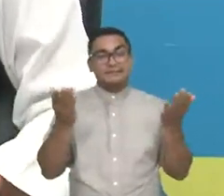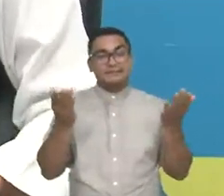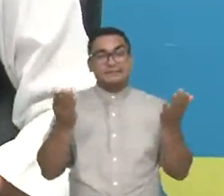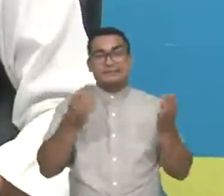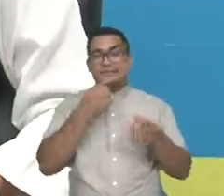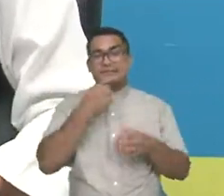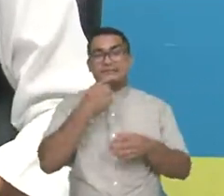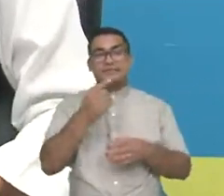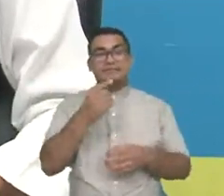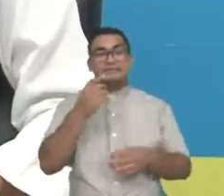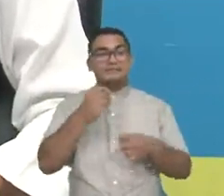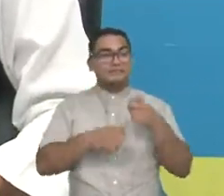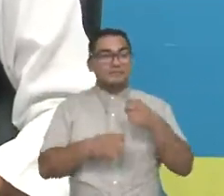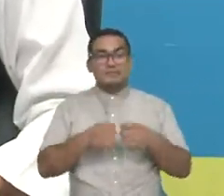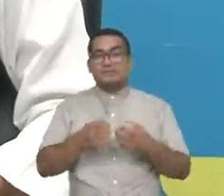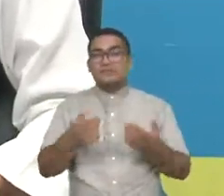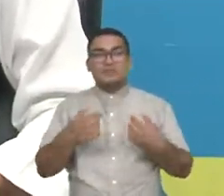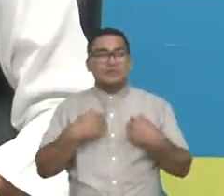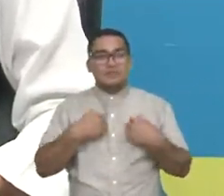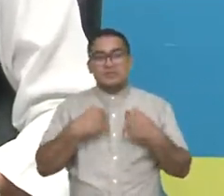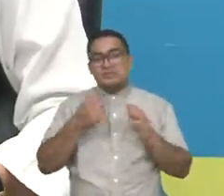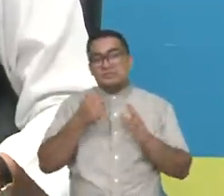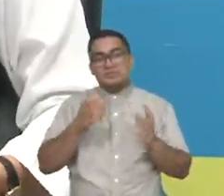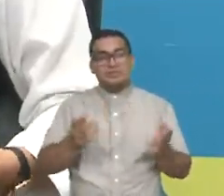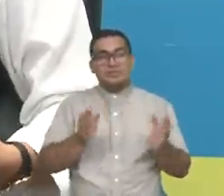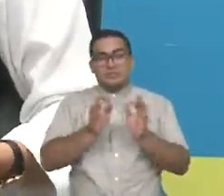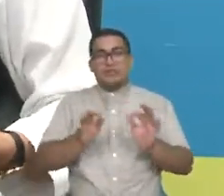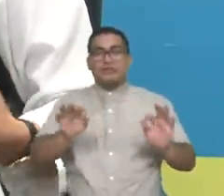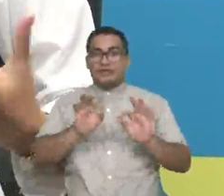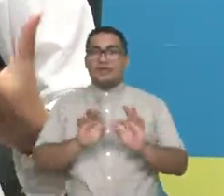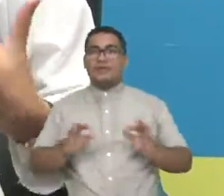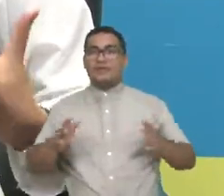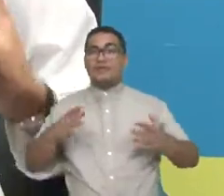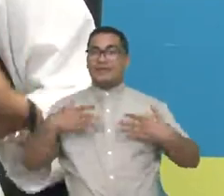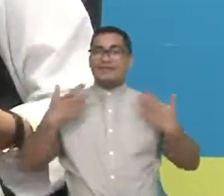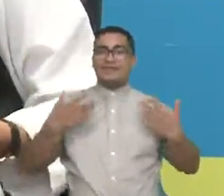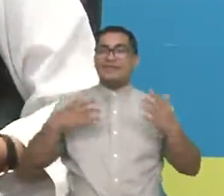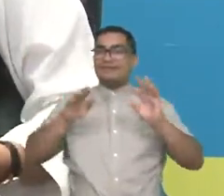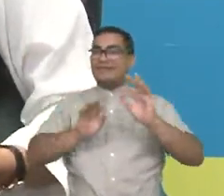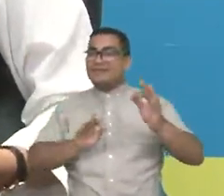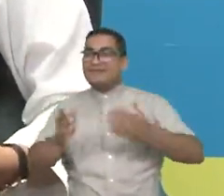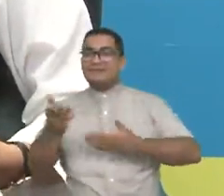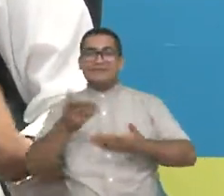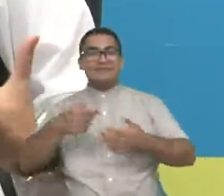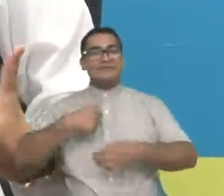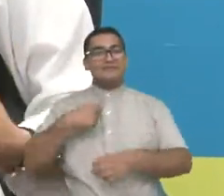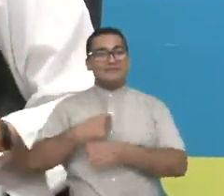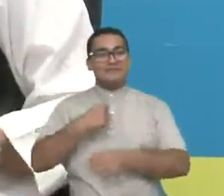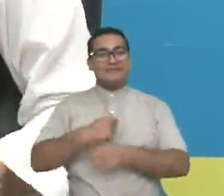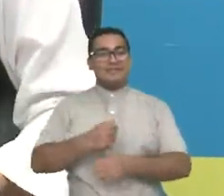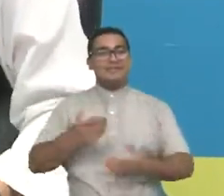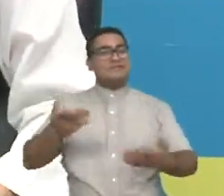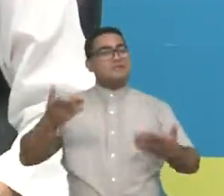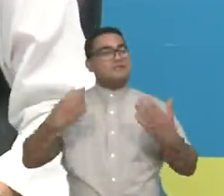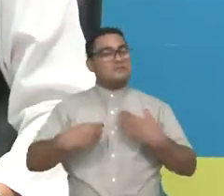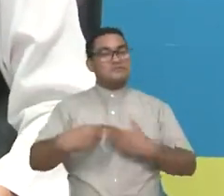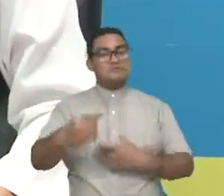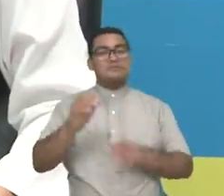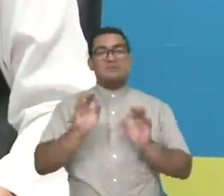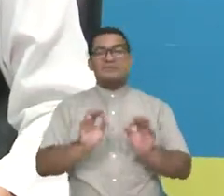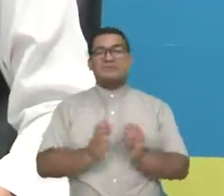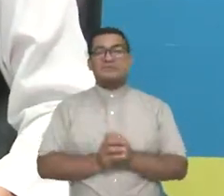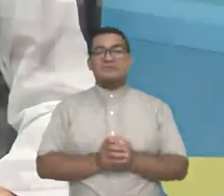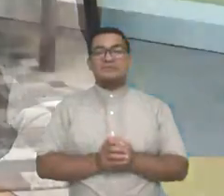vamos a gozar de la vida, de la felicidad, de la alegría, del motivo por el cual trabajamos y nos sacrificamos todos los días.